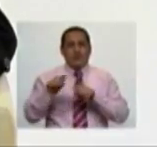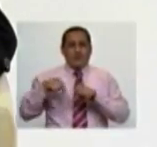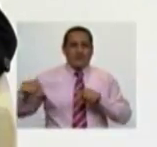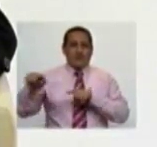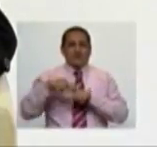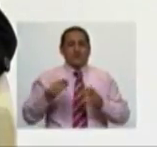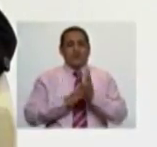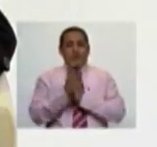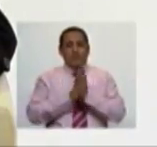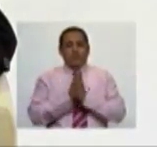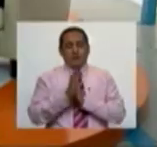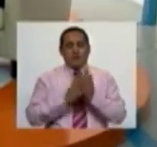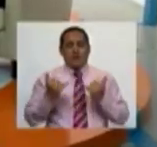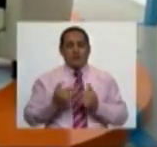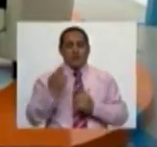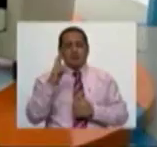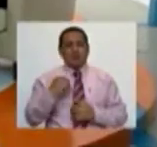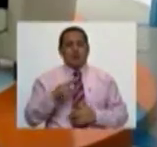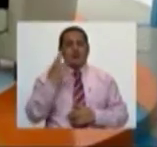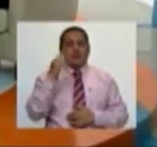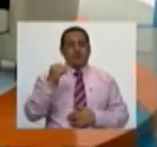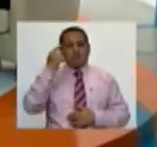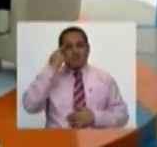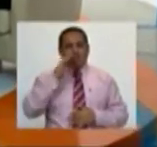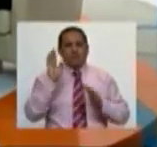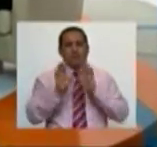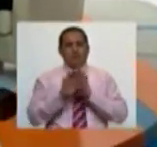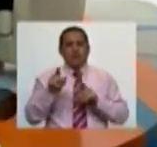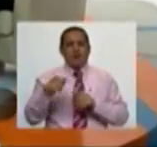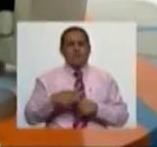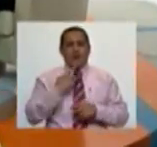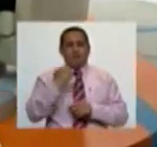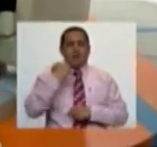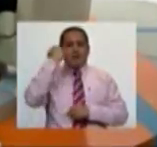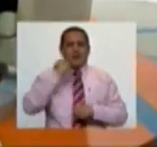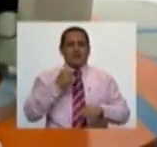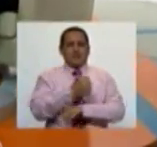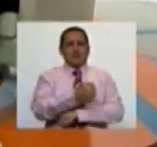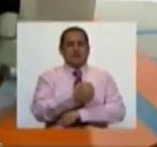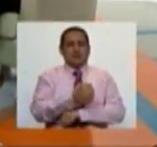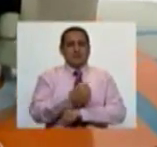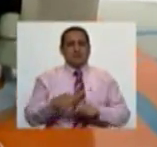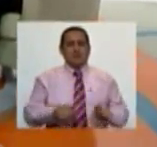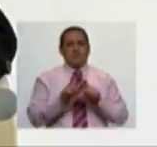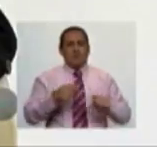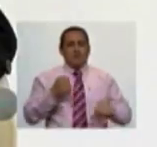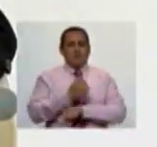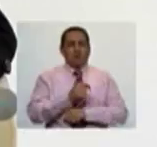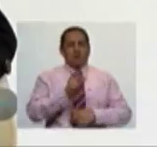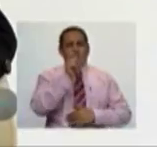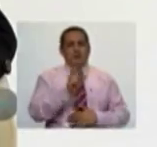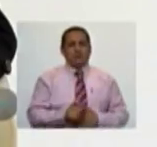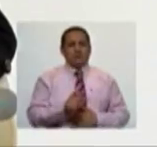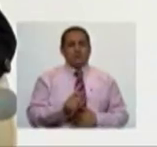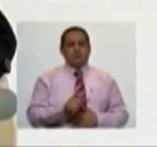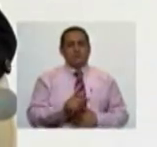sea una de las armas que está usando el delincuente. El delincuente piensa de que él va a vencer en este momento, va a vencer a un